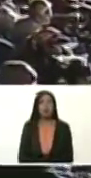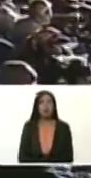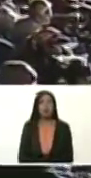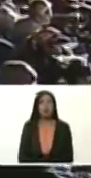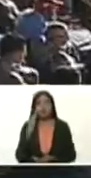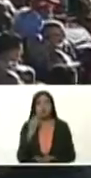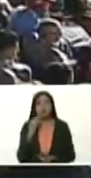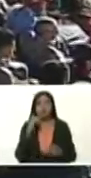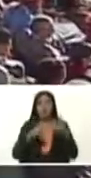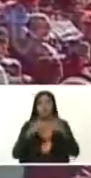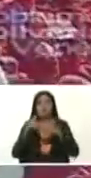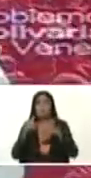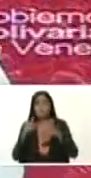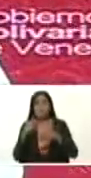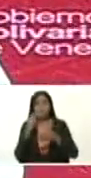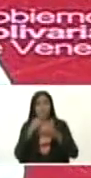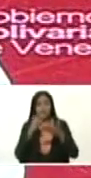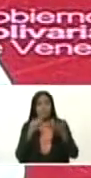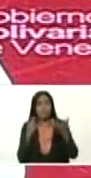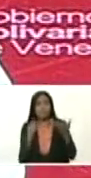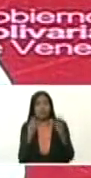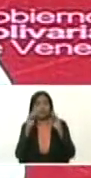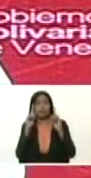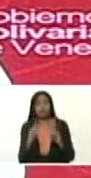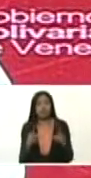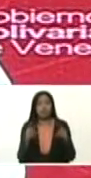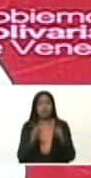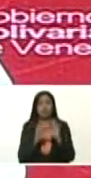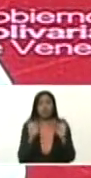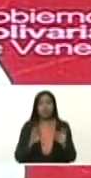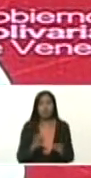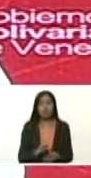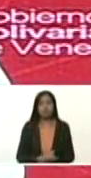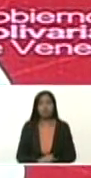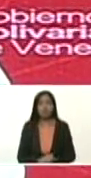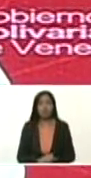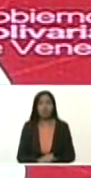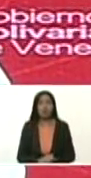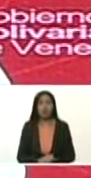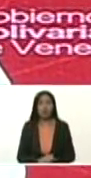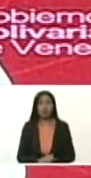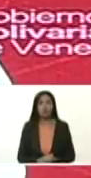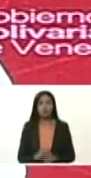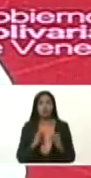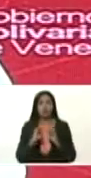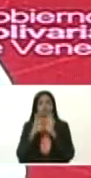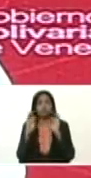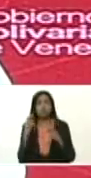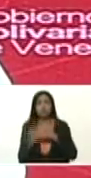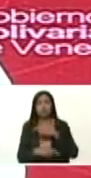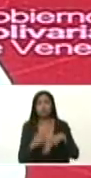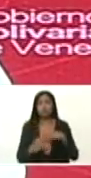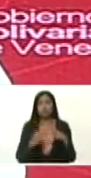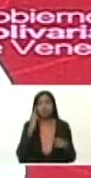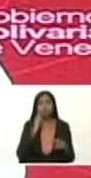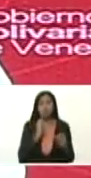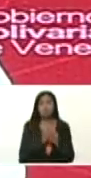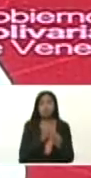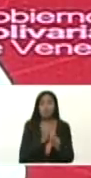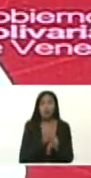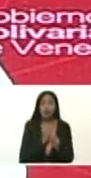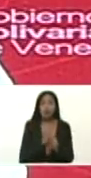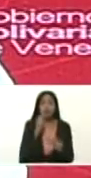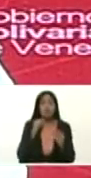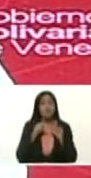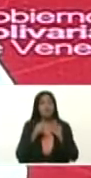cerizada. Y gracias a las decisiones del comandante Chávez y de la Revolución Bolivariana, es una trabajadora